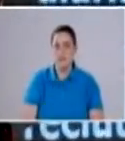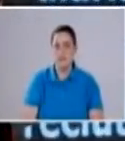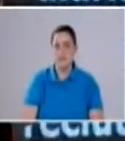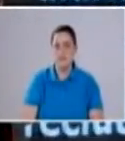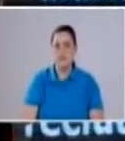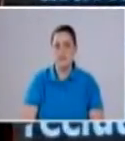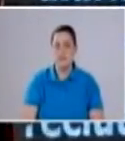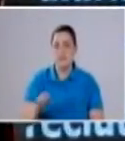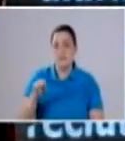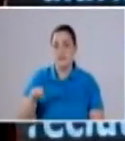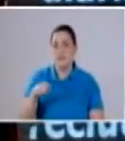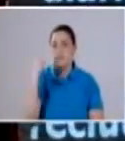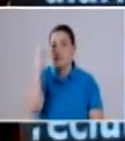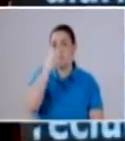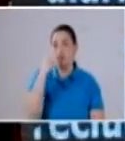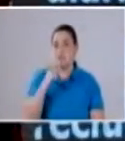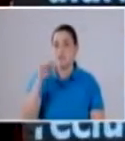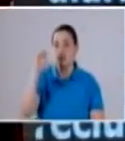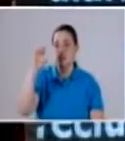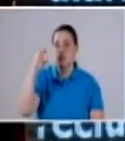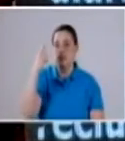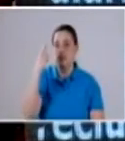Dijo, si Sergio no va, yo tampoco.